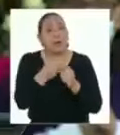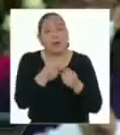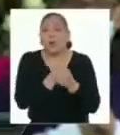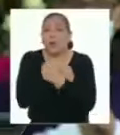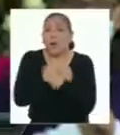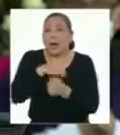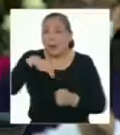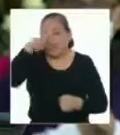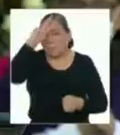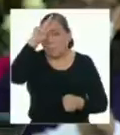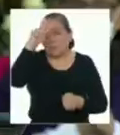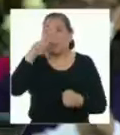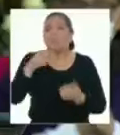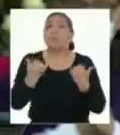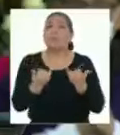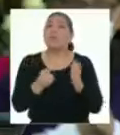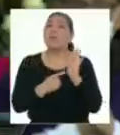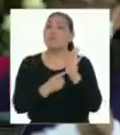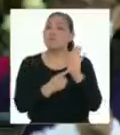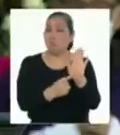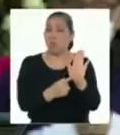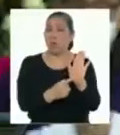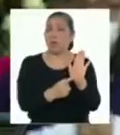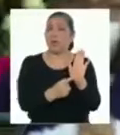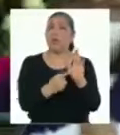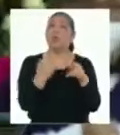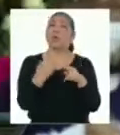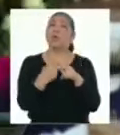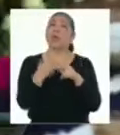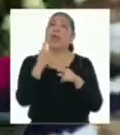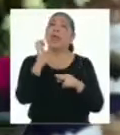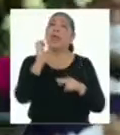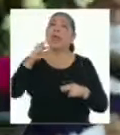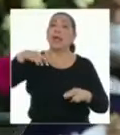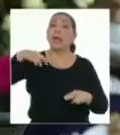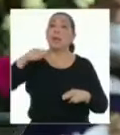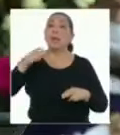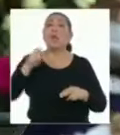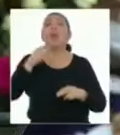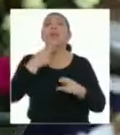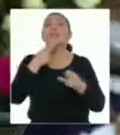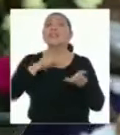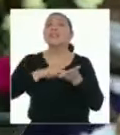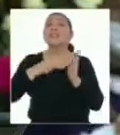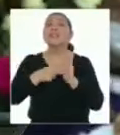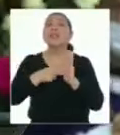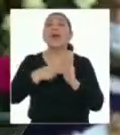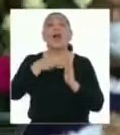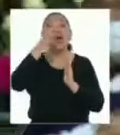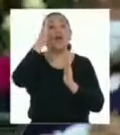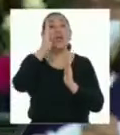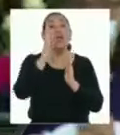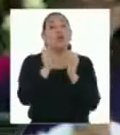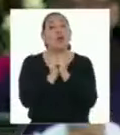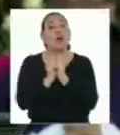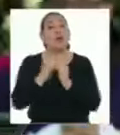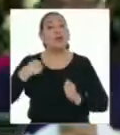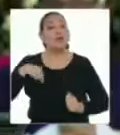pueblo peruano. Se muestra como el Emanuel, Dios con nosotros, que